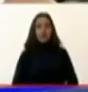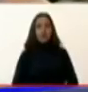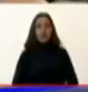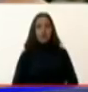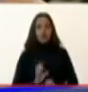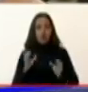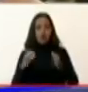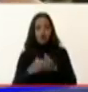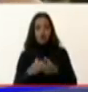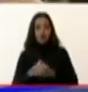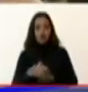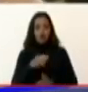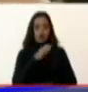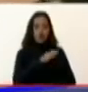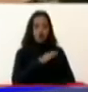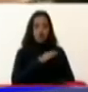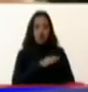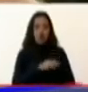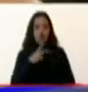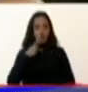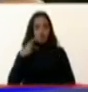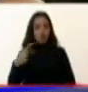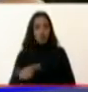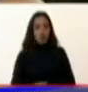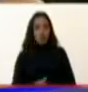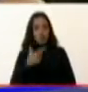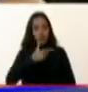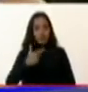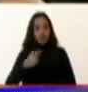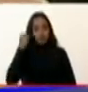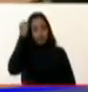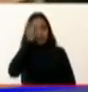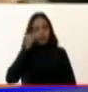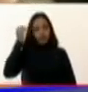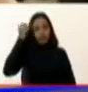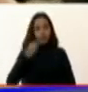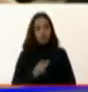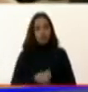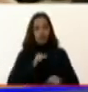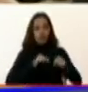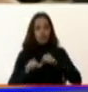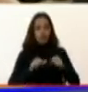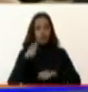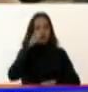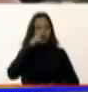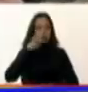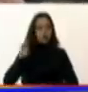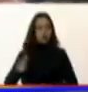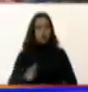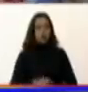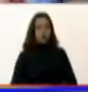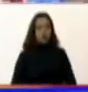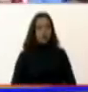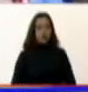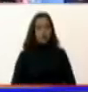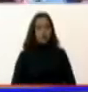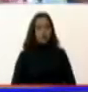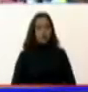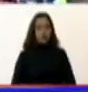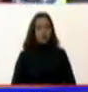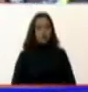social, por la política, por reconocidos intelectuales, por los movimientos populares. ¿Para